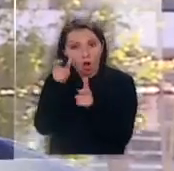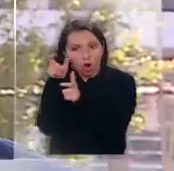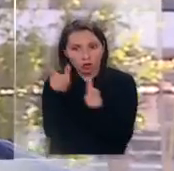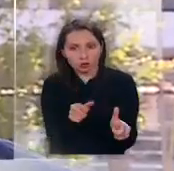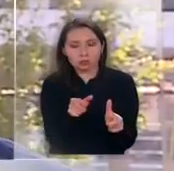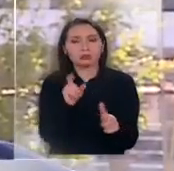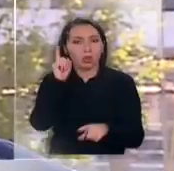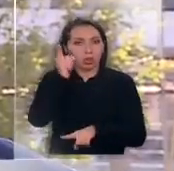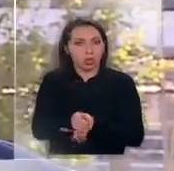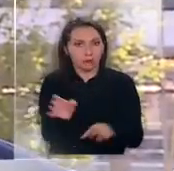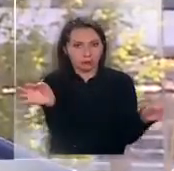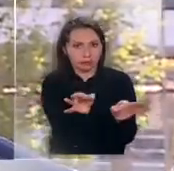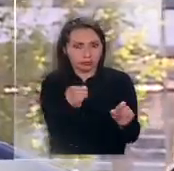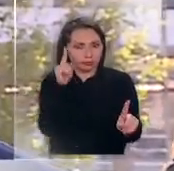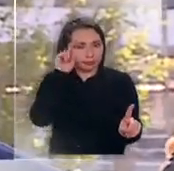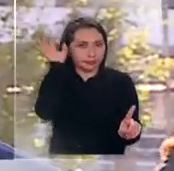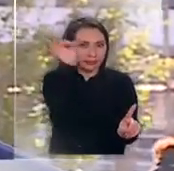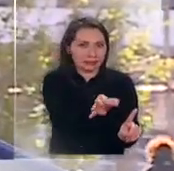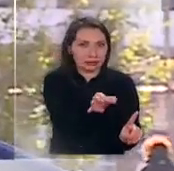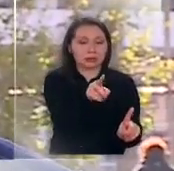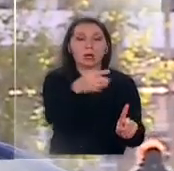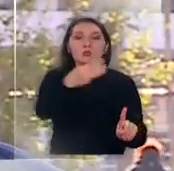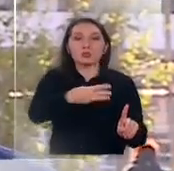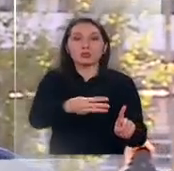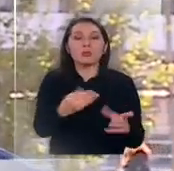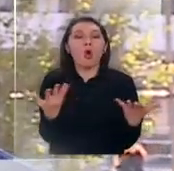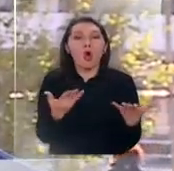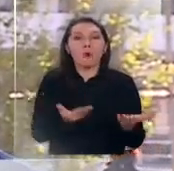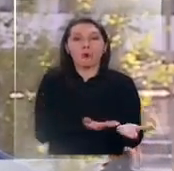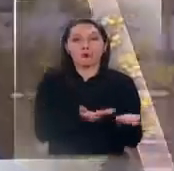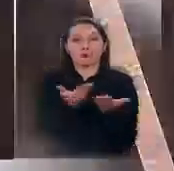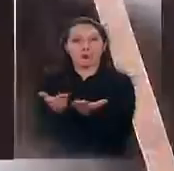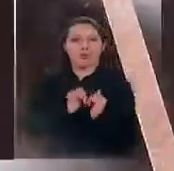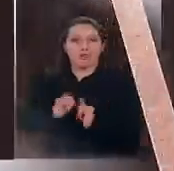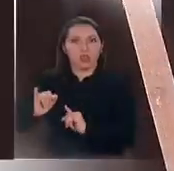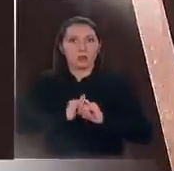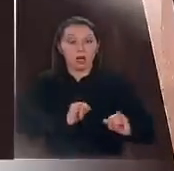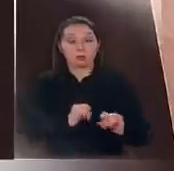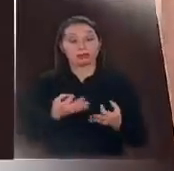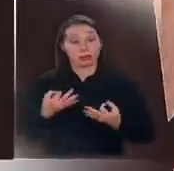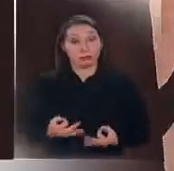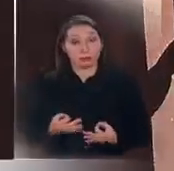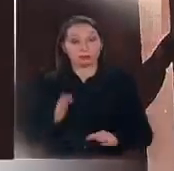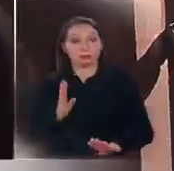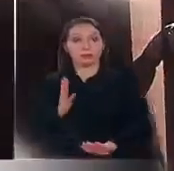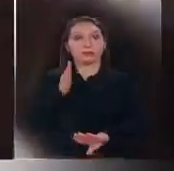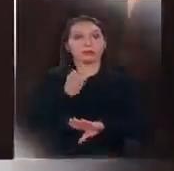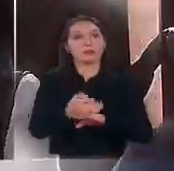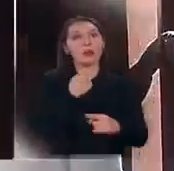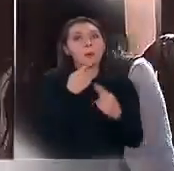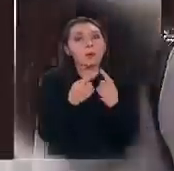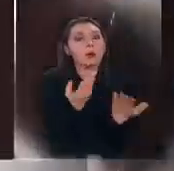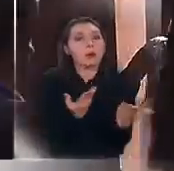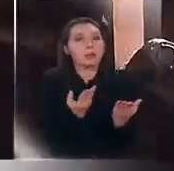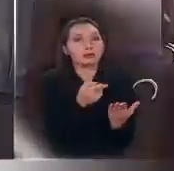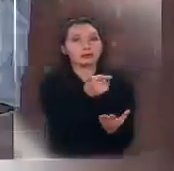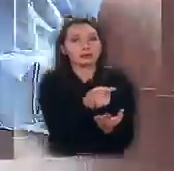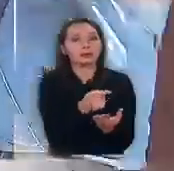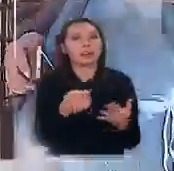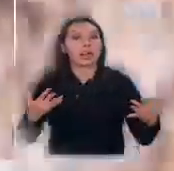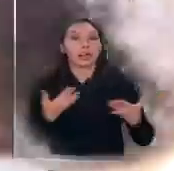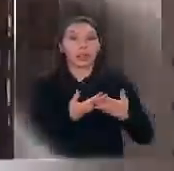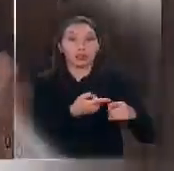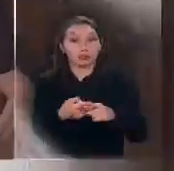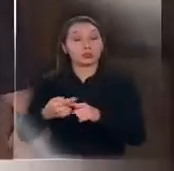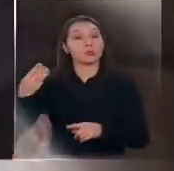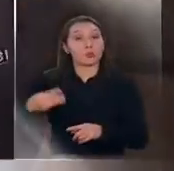una recomendación concreta y directa al municipio de Maipú de cómo tiene que entregarse esta información. Como es lógico, fuimos a buscar la contraparte. A través de redes